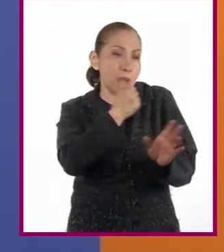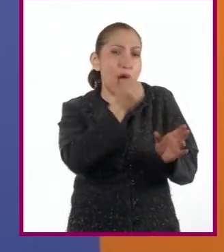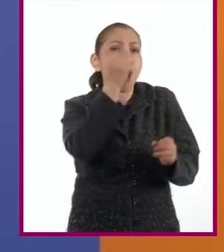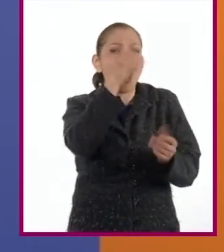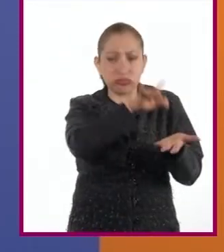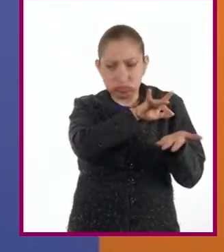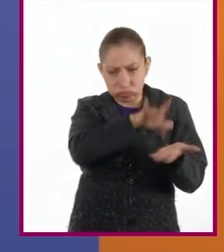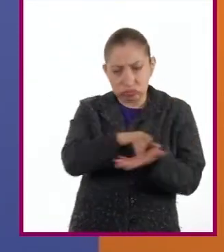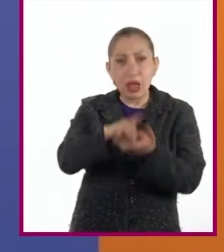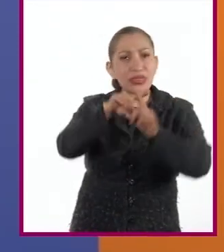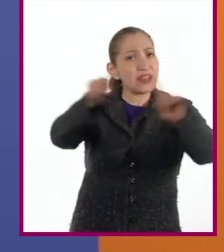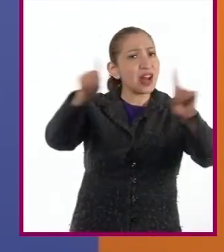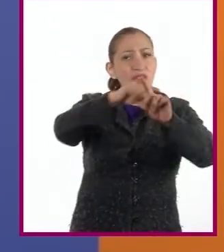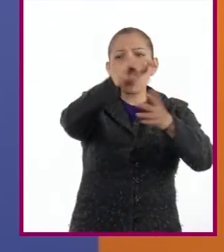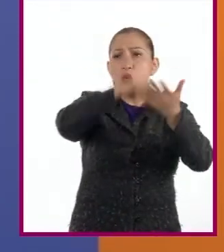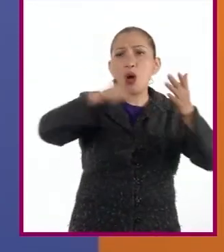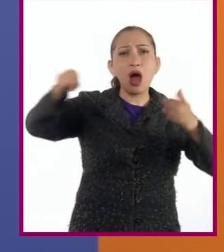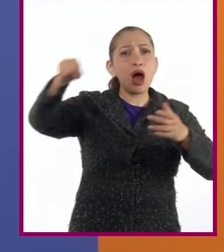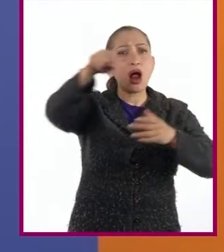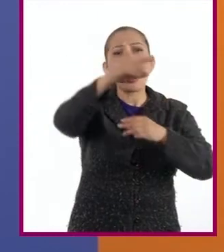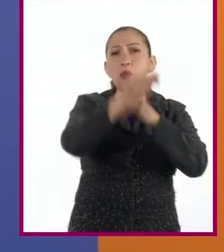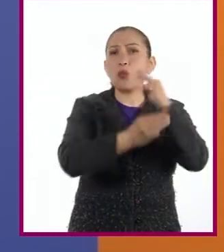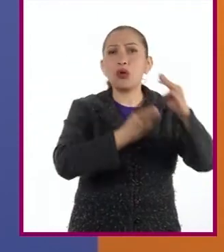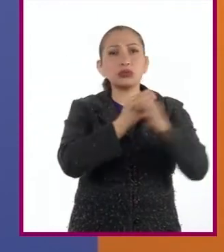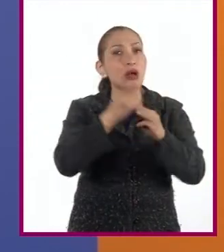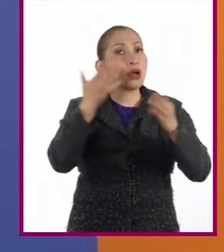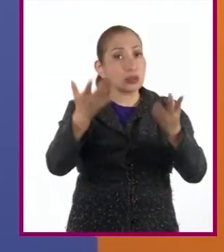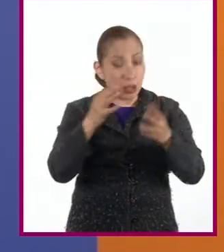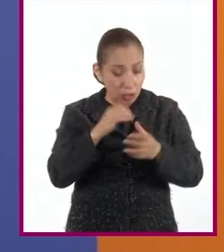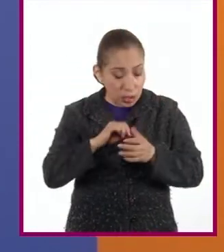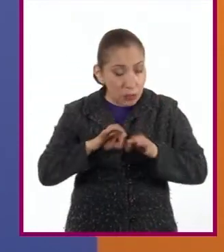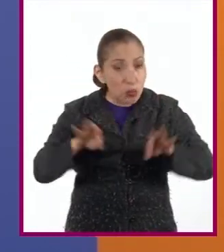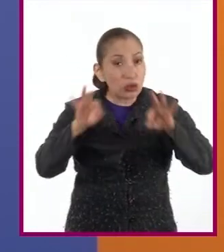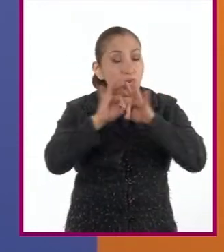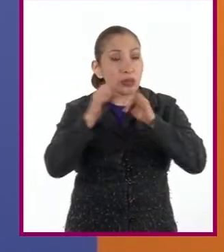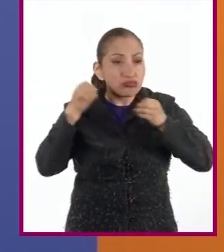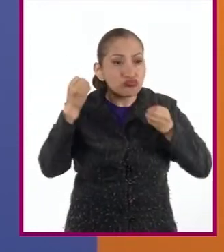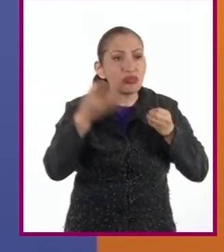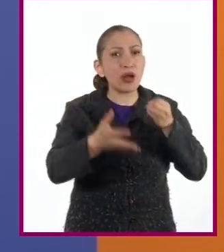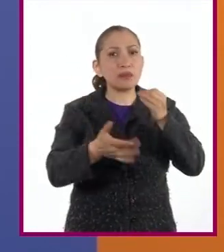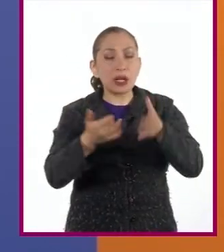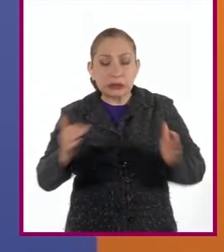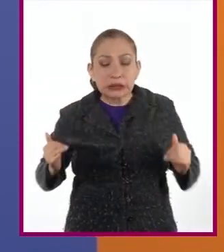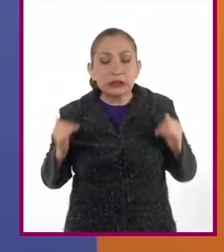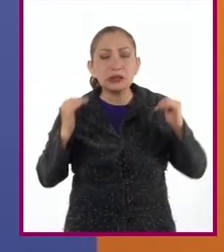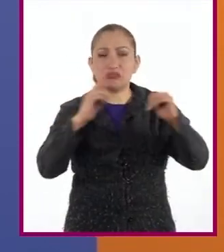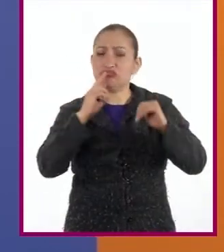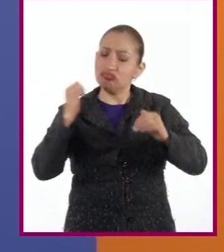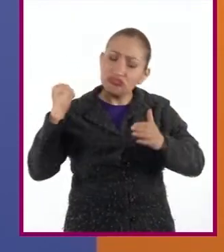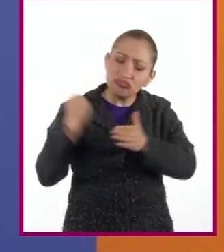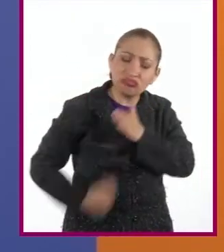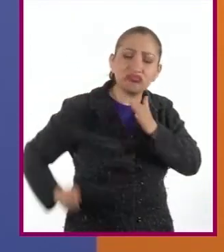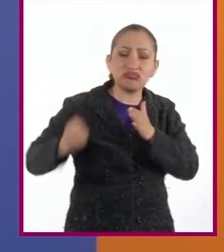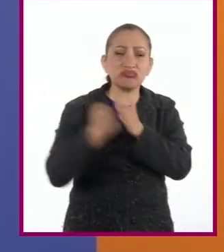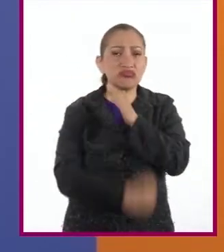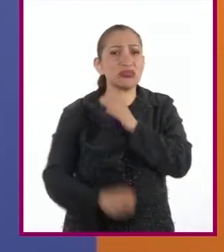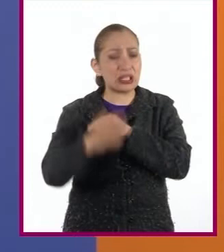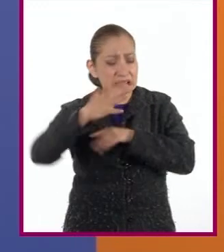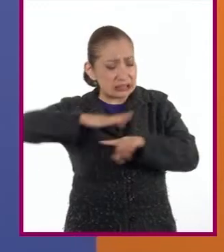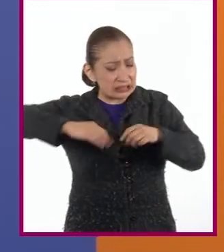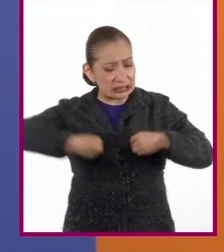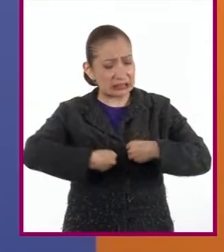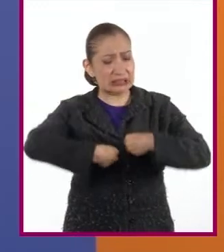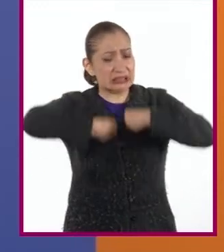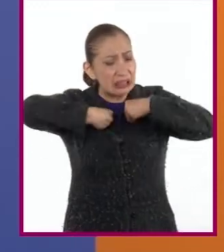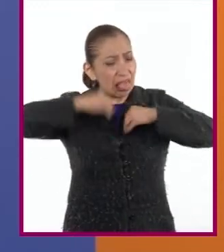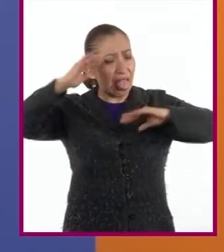hombres de diferentes partes del mundo hicieron importantes contribuciones a levantar la voz y luchar contra las condiciones